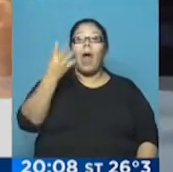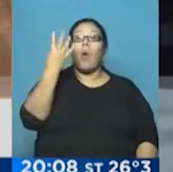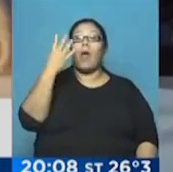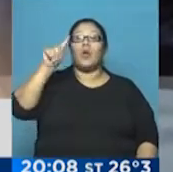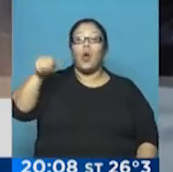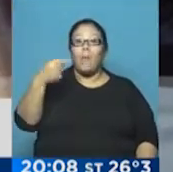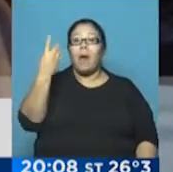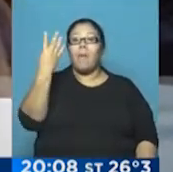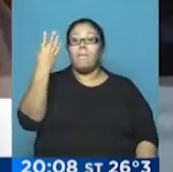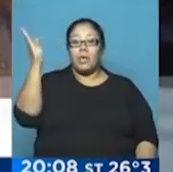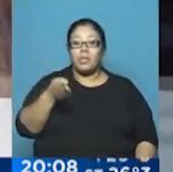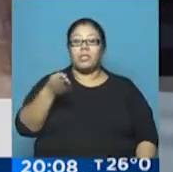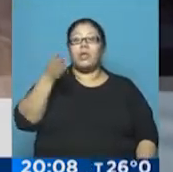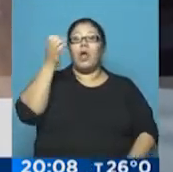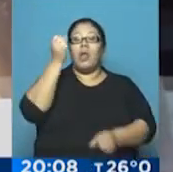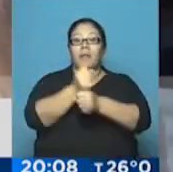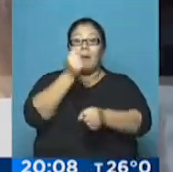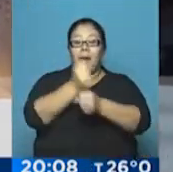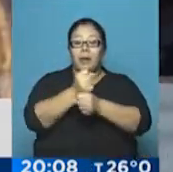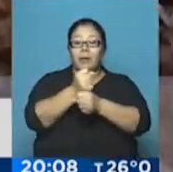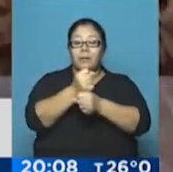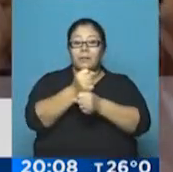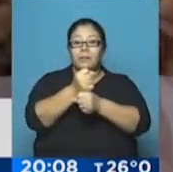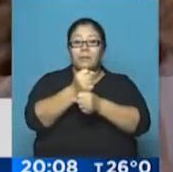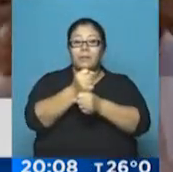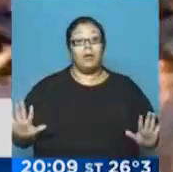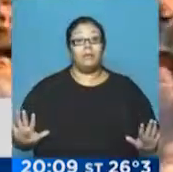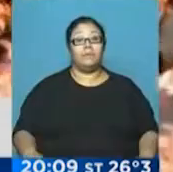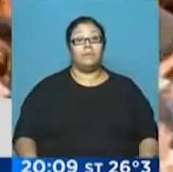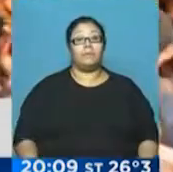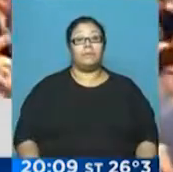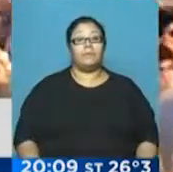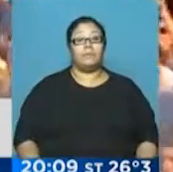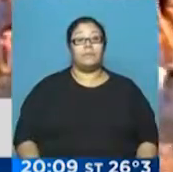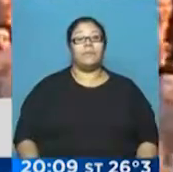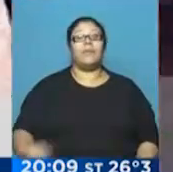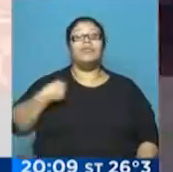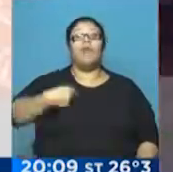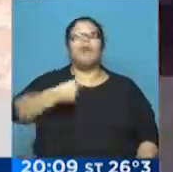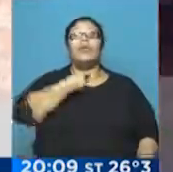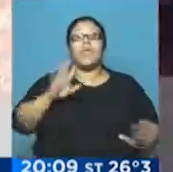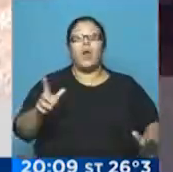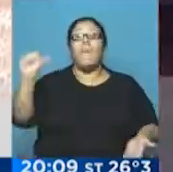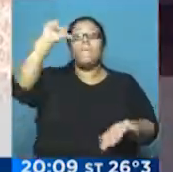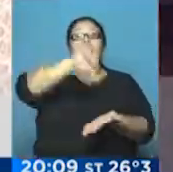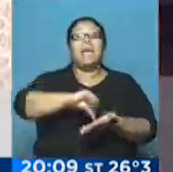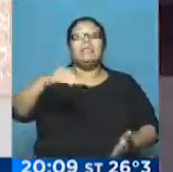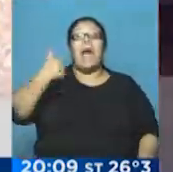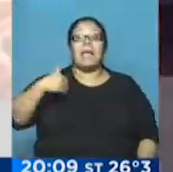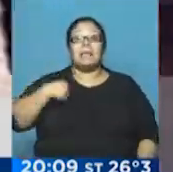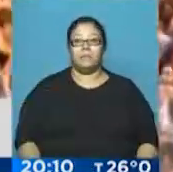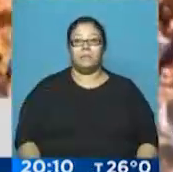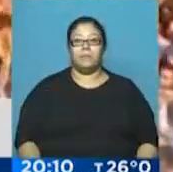5,4% de desocupación, batiendo récord histórico. Espero una Argentina sin